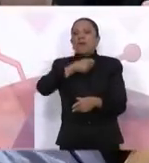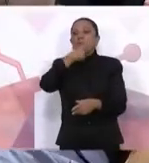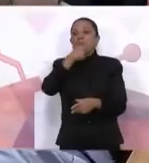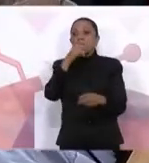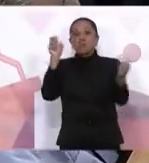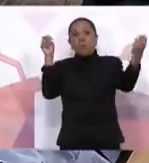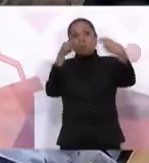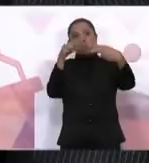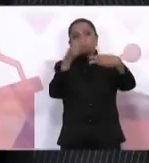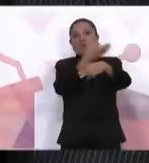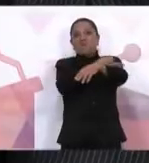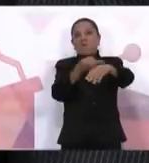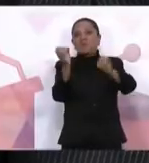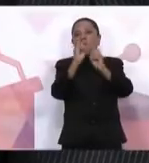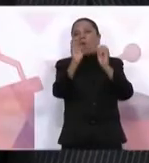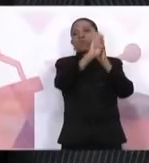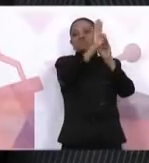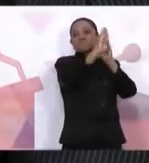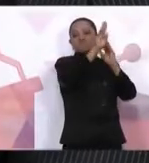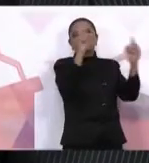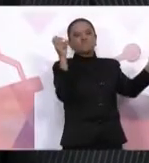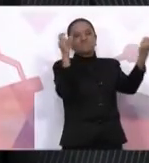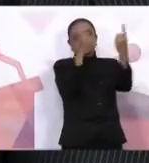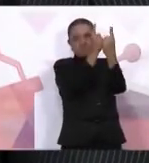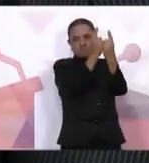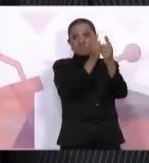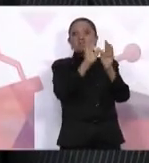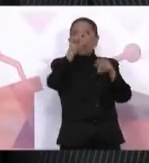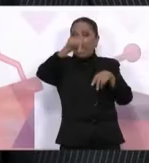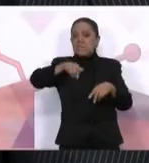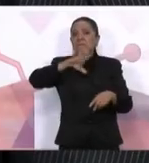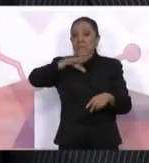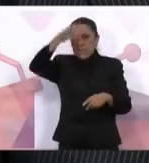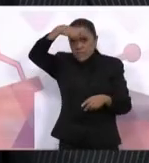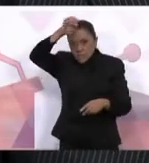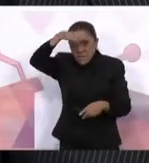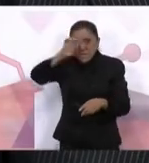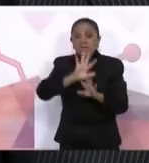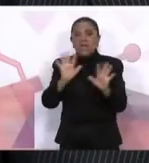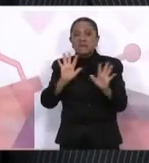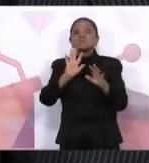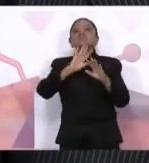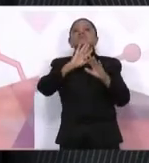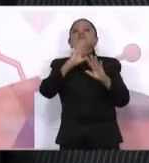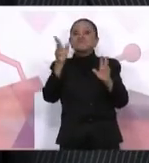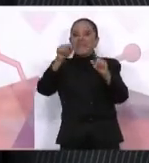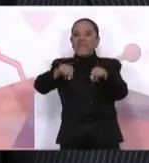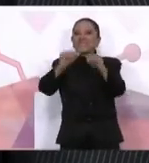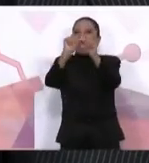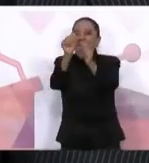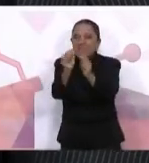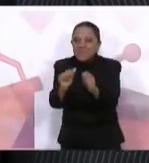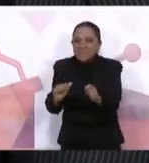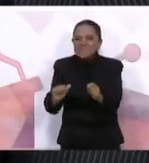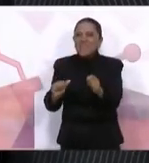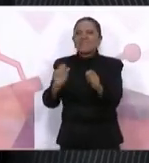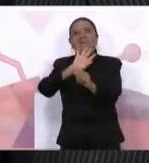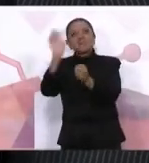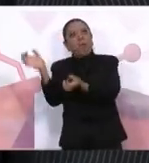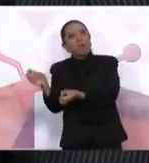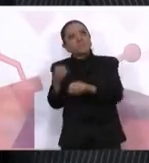tenemos experiencias ya realizadas que estamos exportando artesanía con familias que ven allá de tercera generación